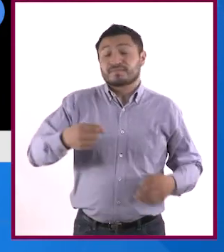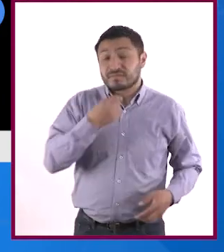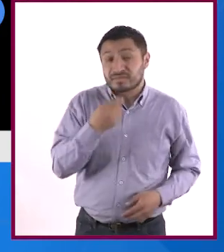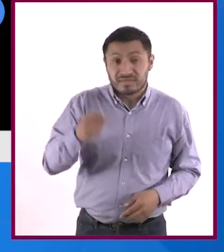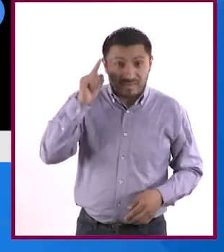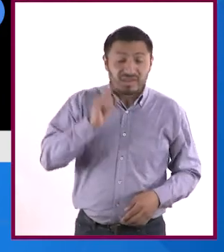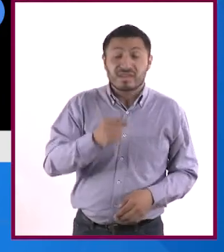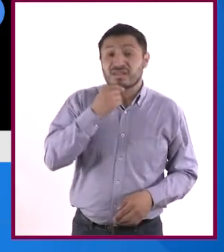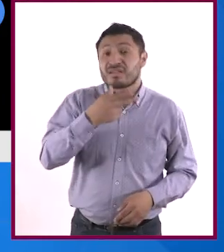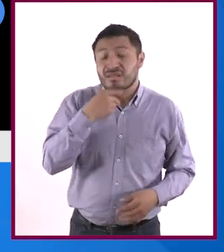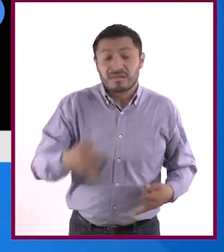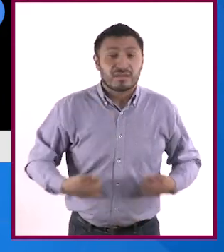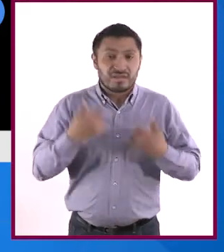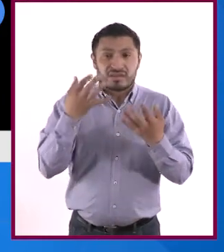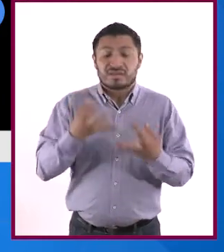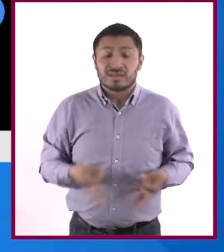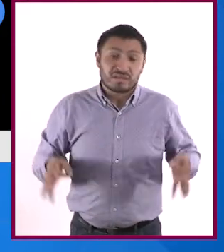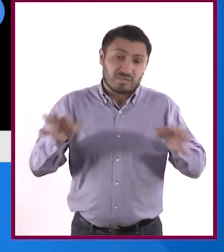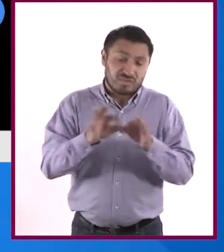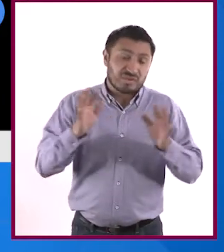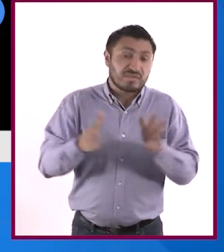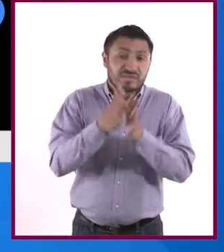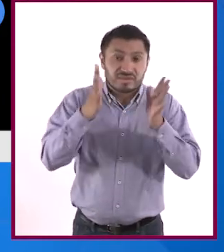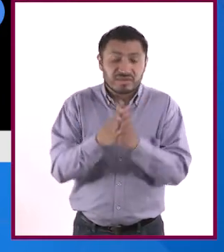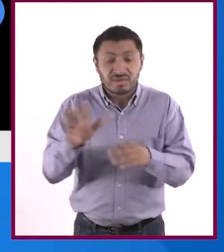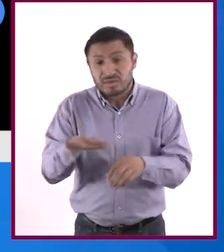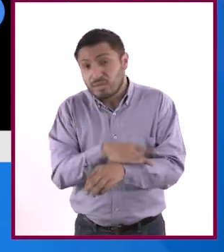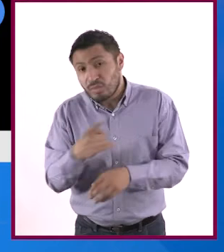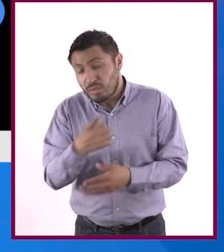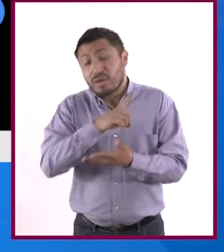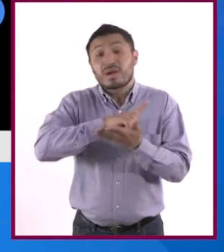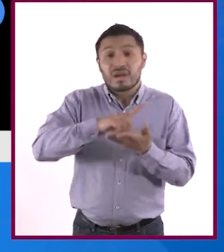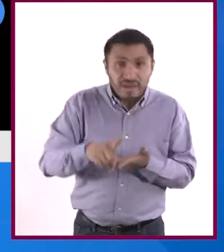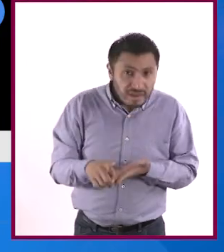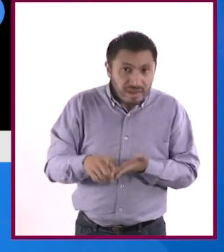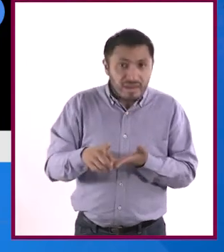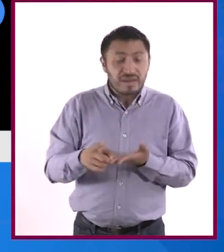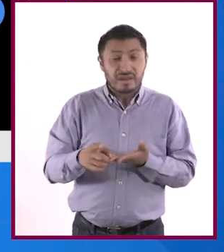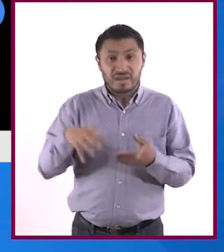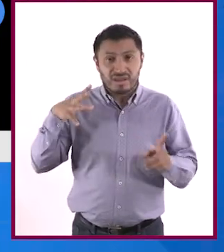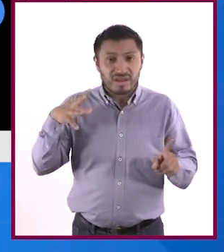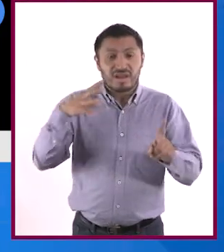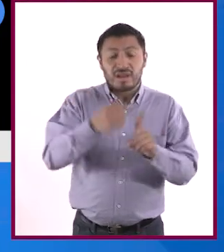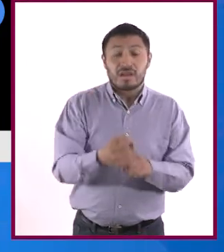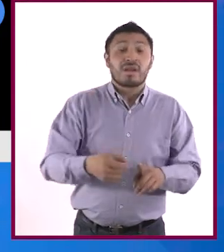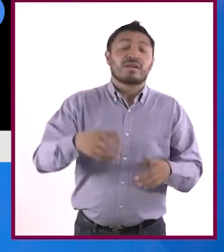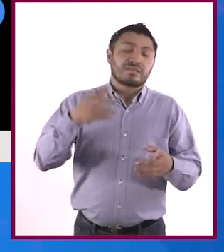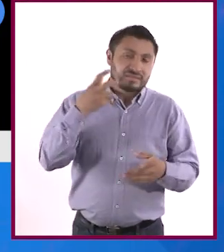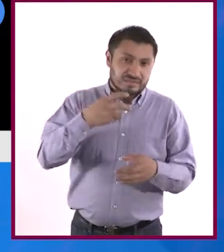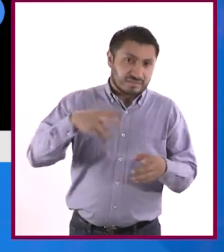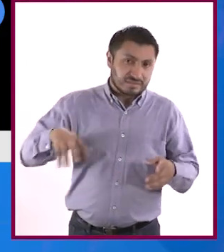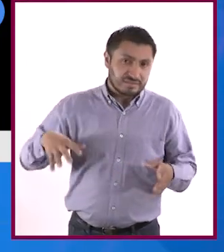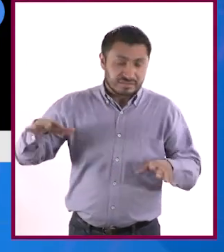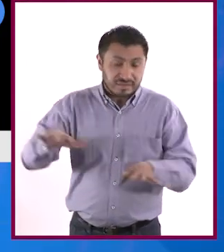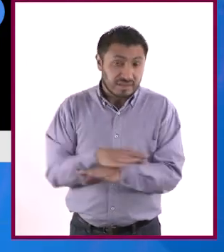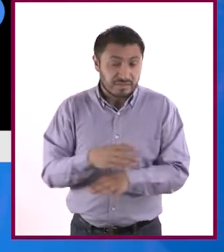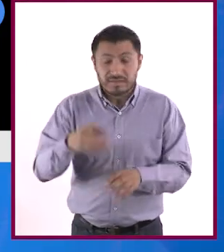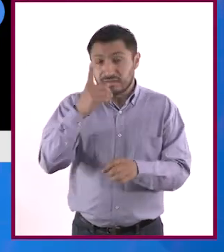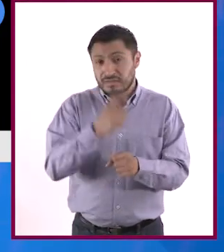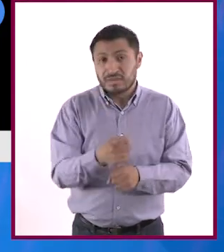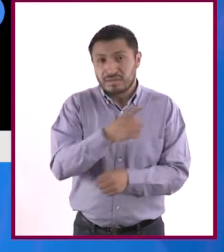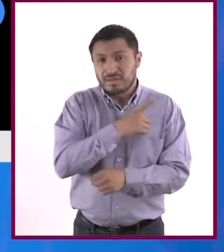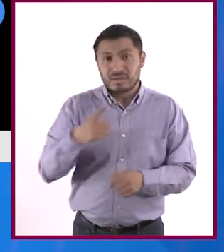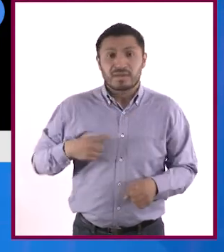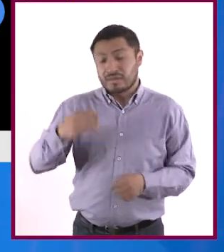un papel fundamental, porque precisamente, pues los derechos se consiguen también reivindicándolos. Entonces, pues en primer lugar tienen